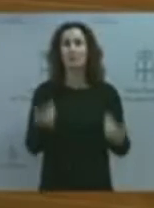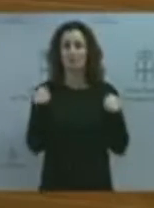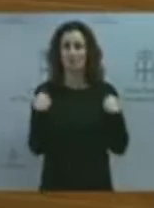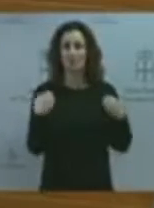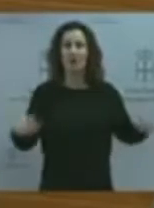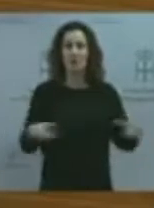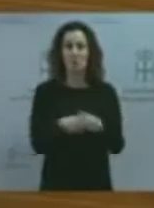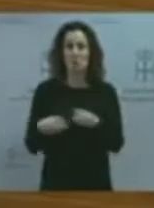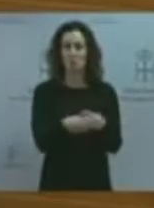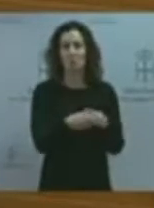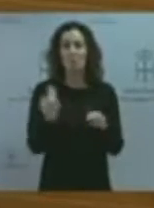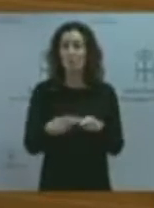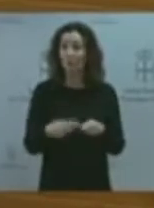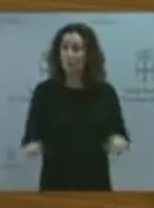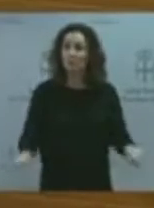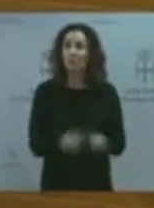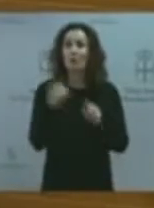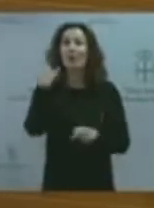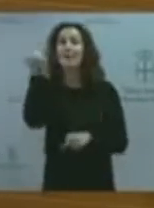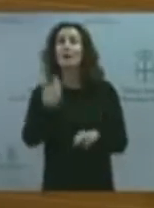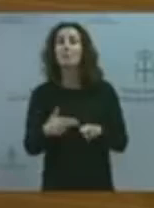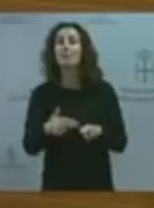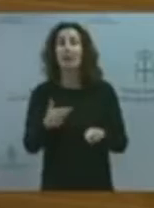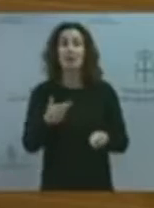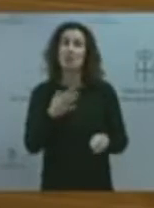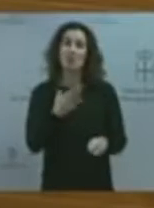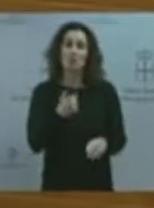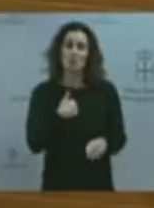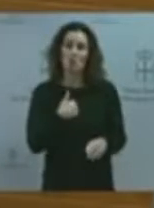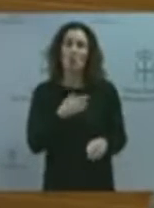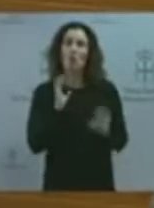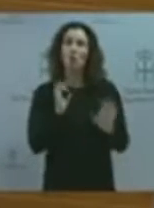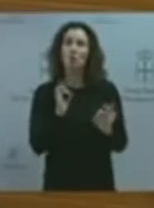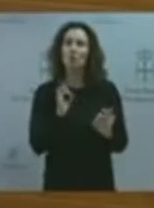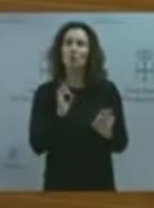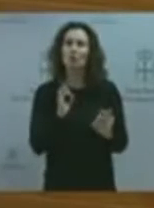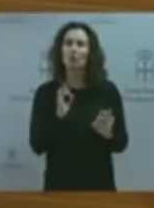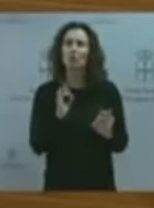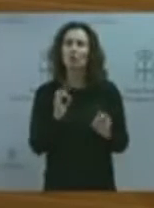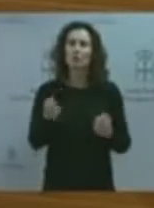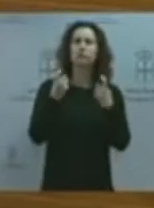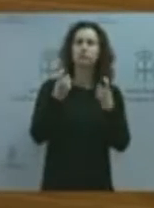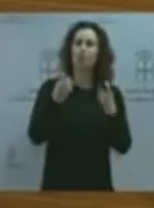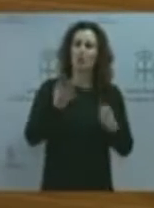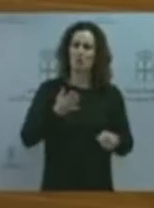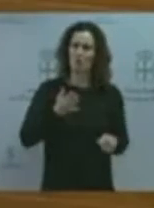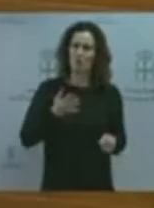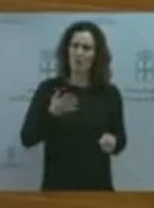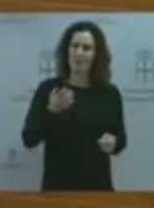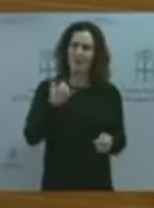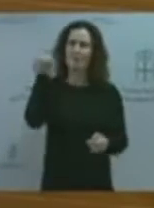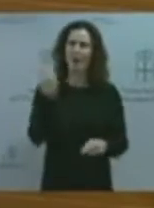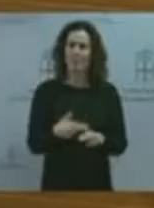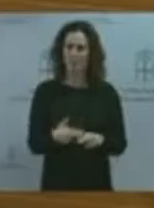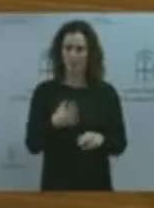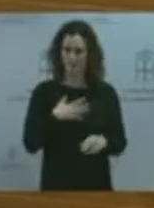renuncia a ella, y yo menos que nadie, perdone, no admito lecciones en ese sentido, de ideología, le quiero decir que lo que tenemos que buscar es un marco de